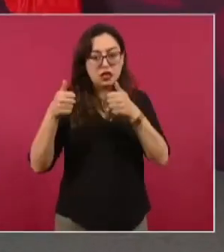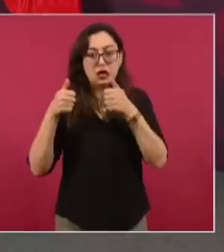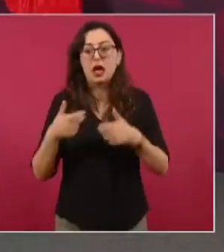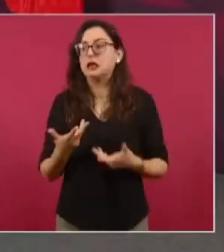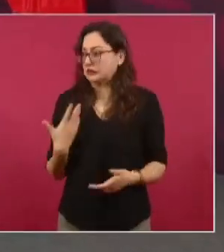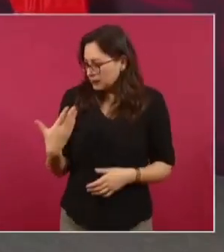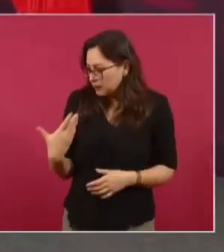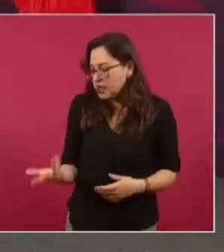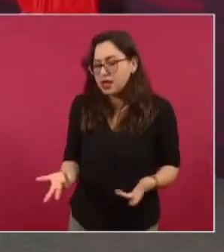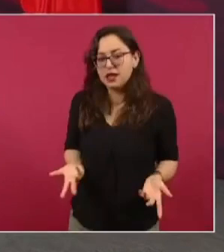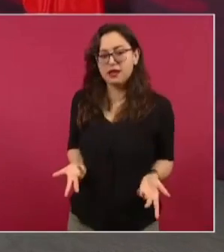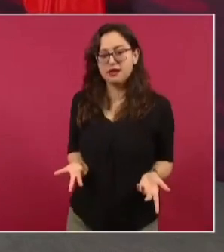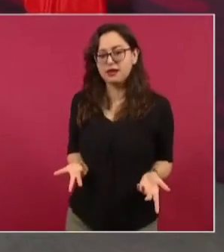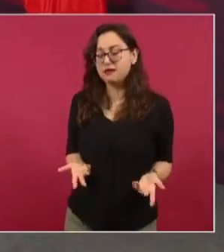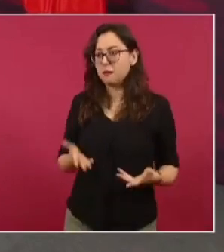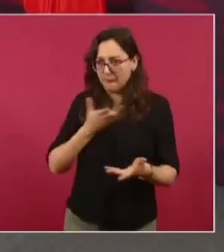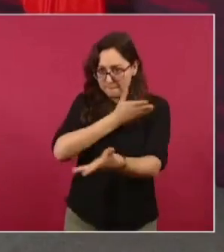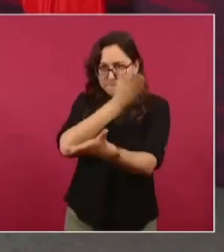Oaxaca